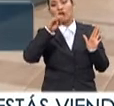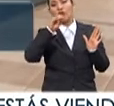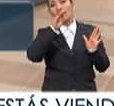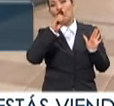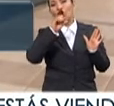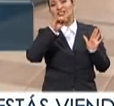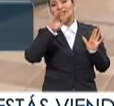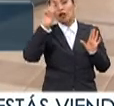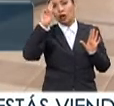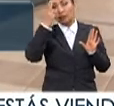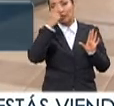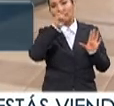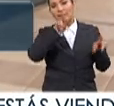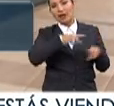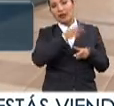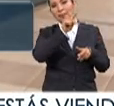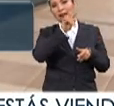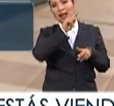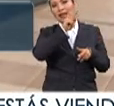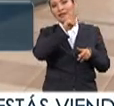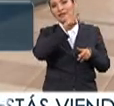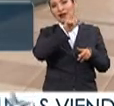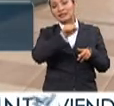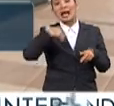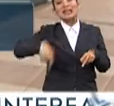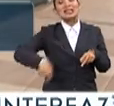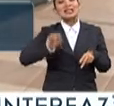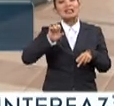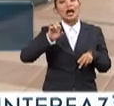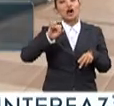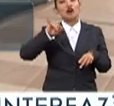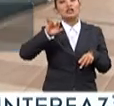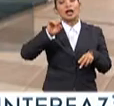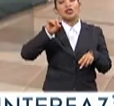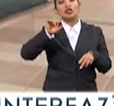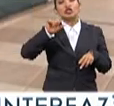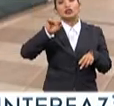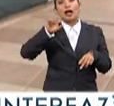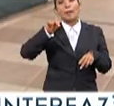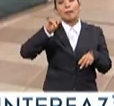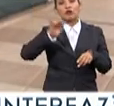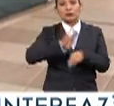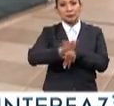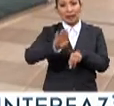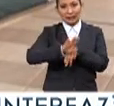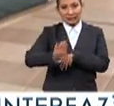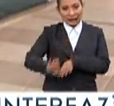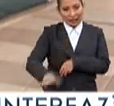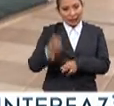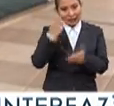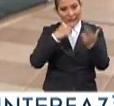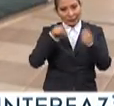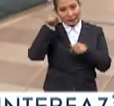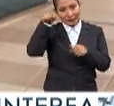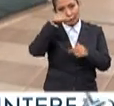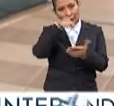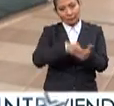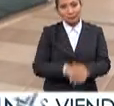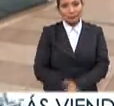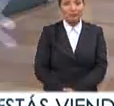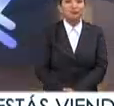en la universidad del valle de paraíba aquí es a jose dos campos en brasil regresamos contigo al